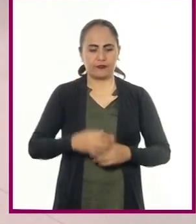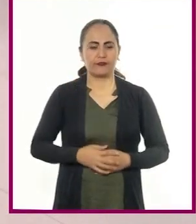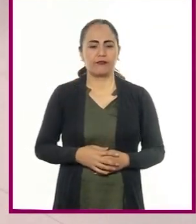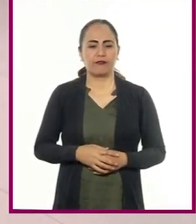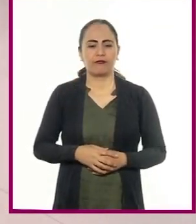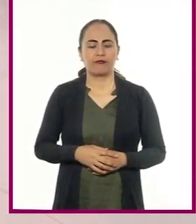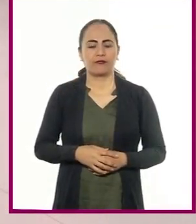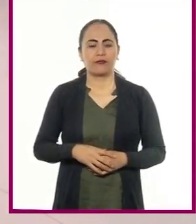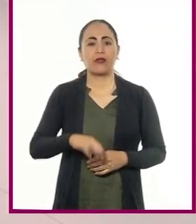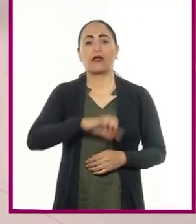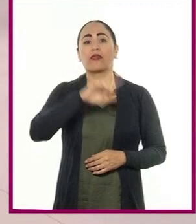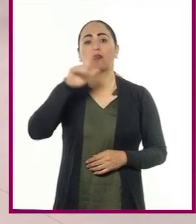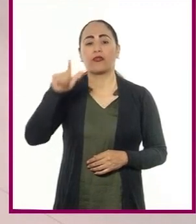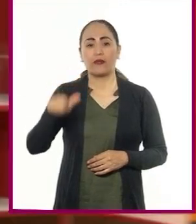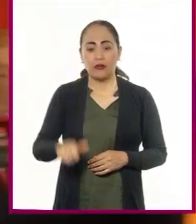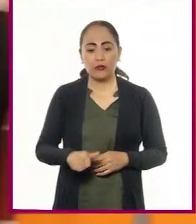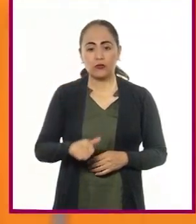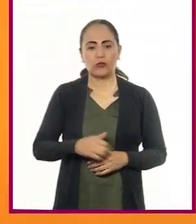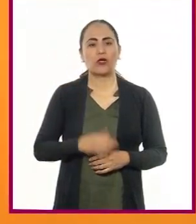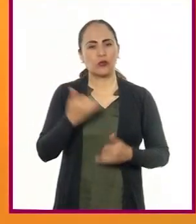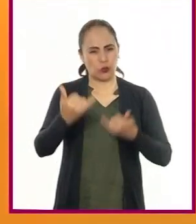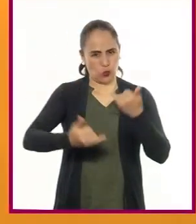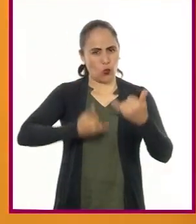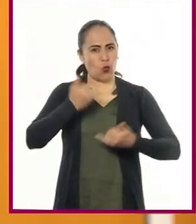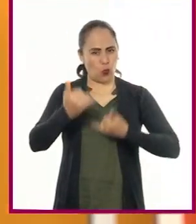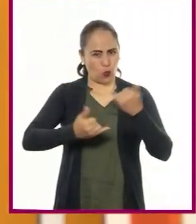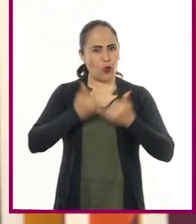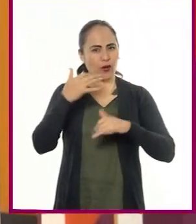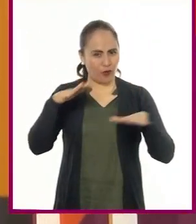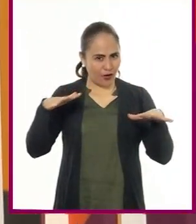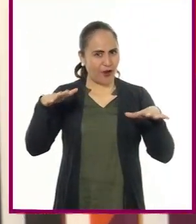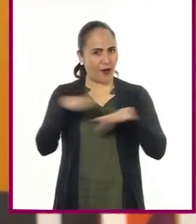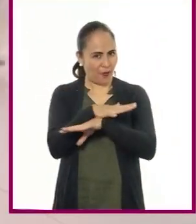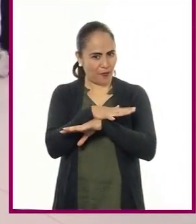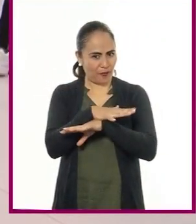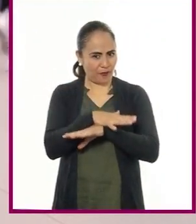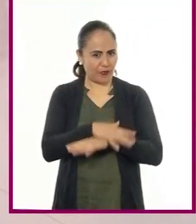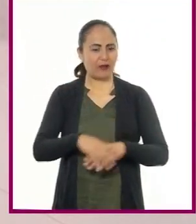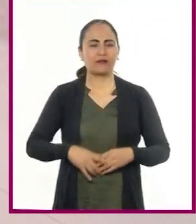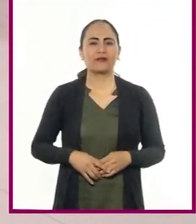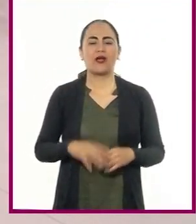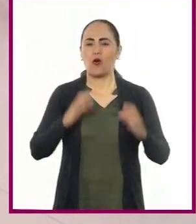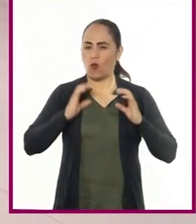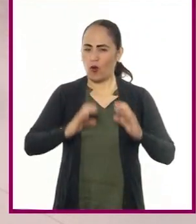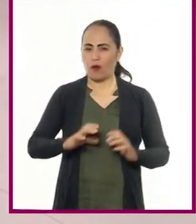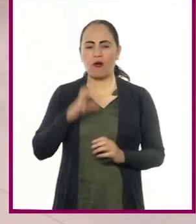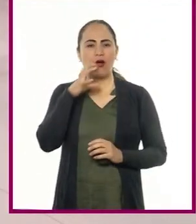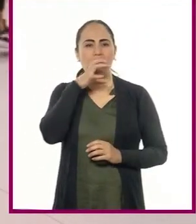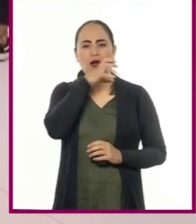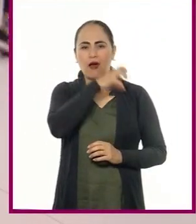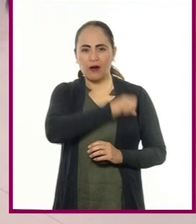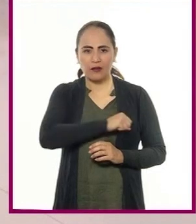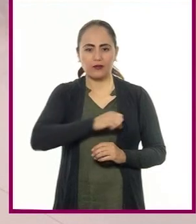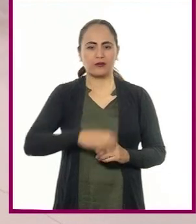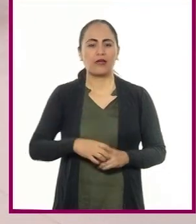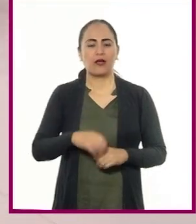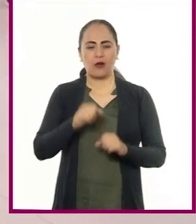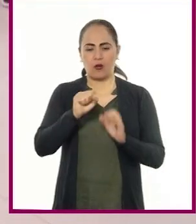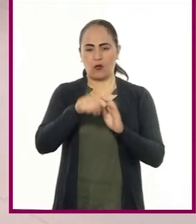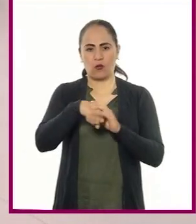Después de esto, vamos a pasar a un pequeño juego para seguir con nuestro calentamiento. Pero ahora,